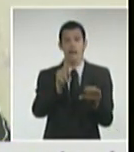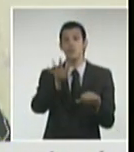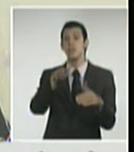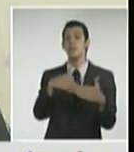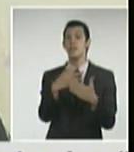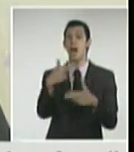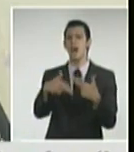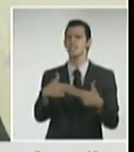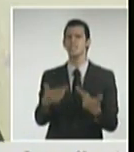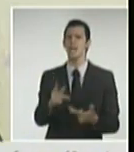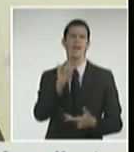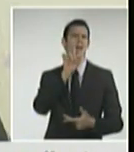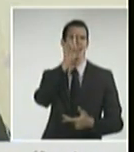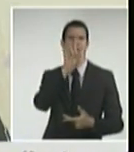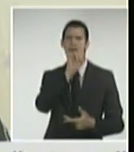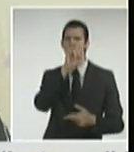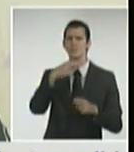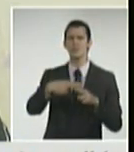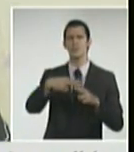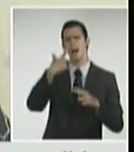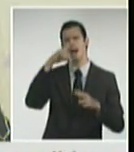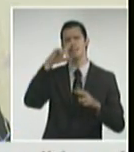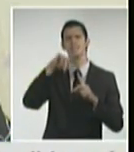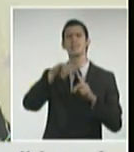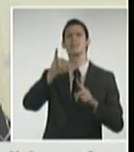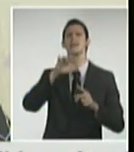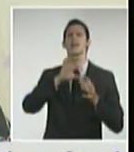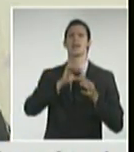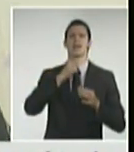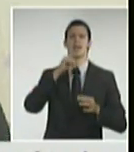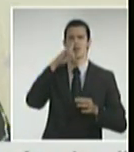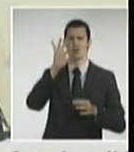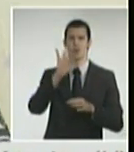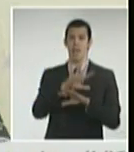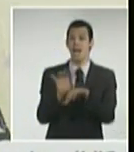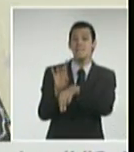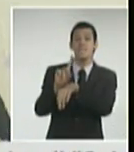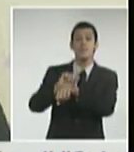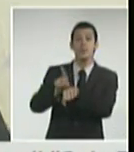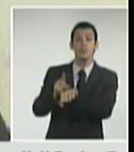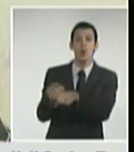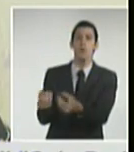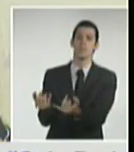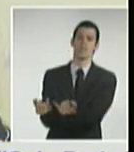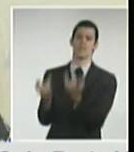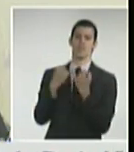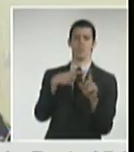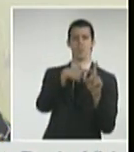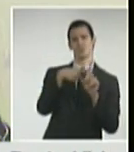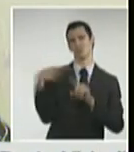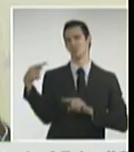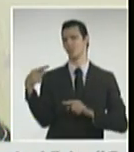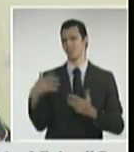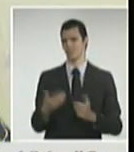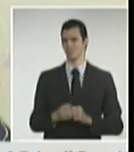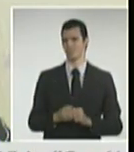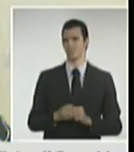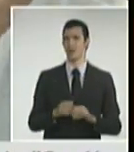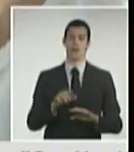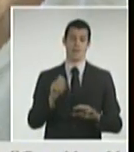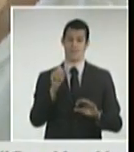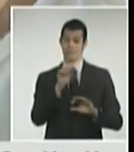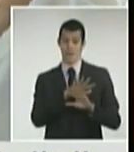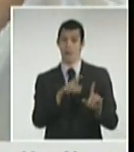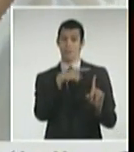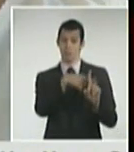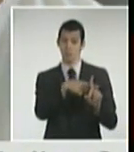14 días. De resultar positivo, el paciente pasa a ser un caso sospechoso y se ingresa en los centros de casos